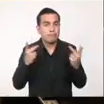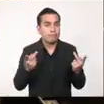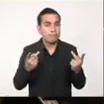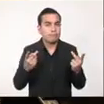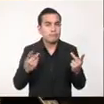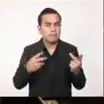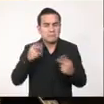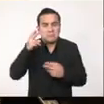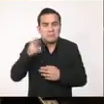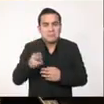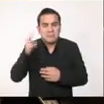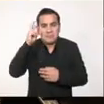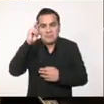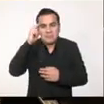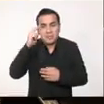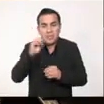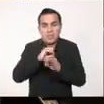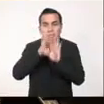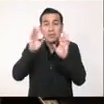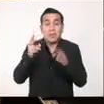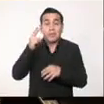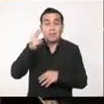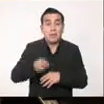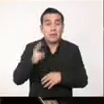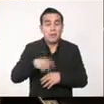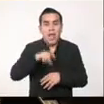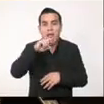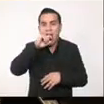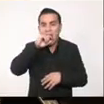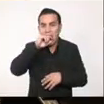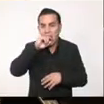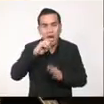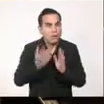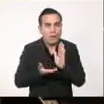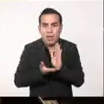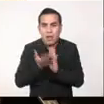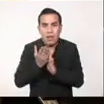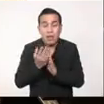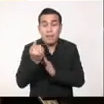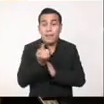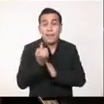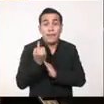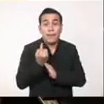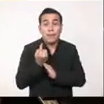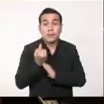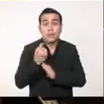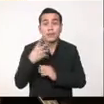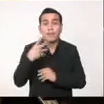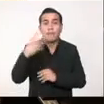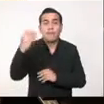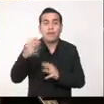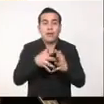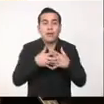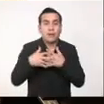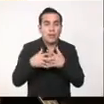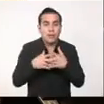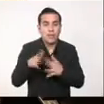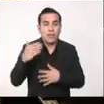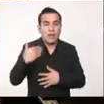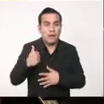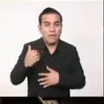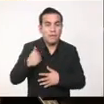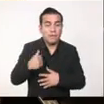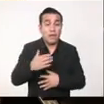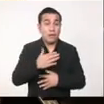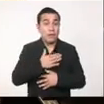Si nos sujetamos a eso, por definición vamos a ser siempre un país pobre, subdesarrollado, donde la gente tiene que irse a Canadá o Estados Unidos a trabajar porque